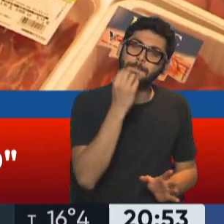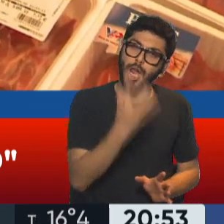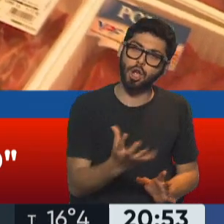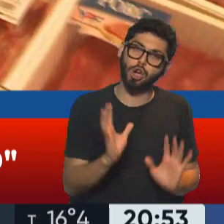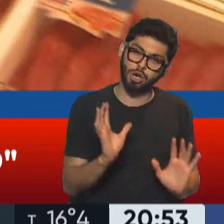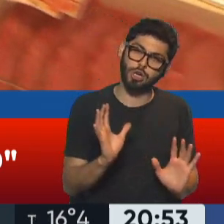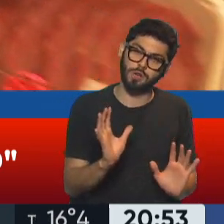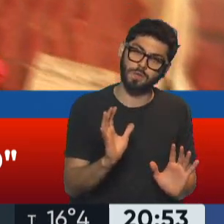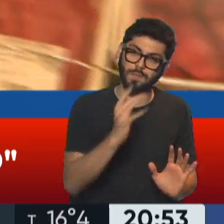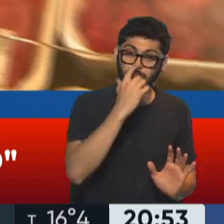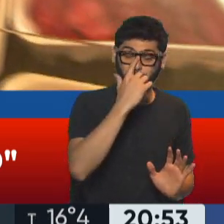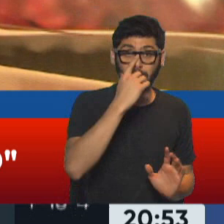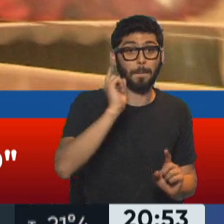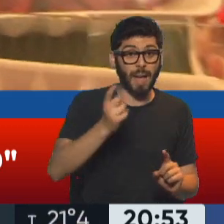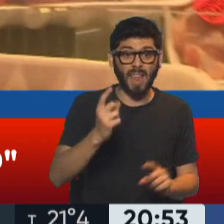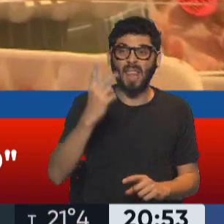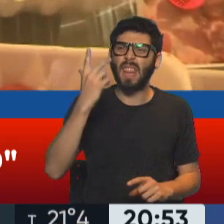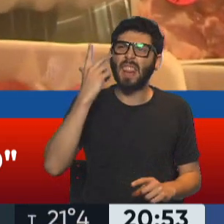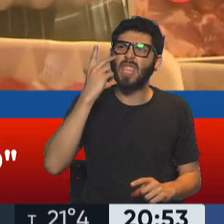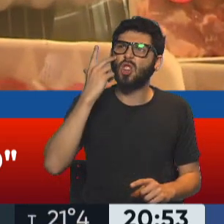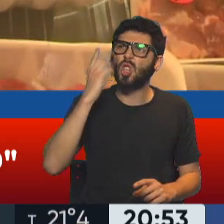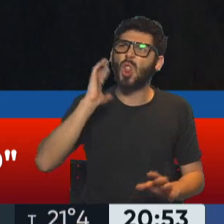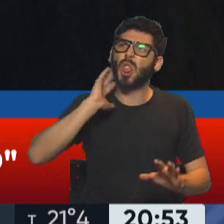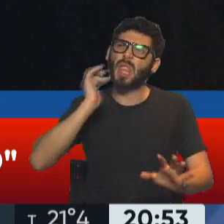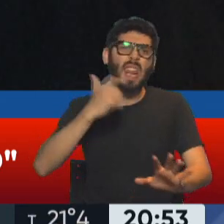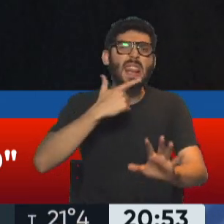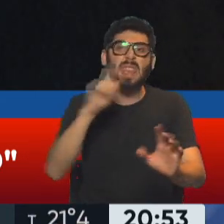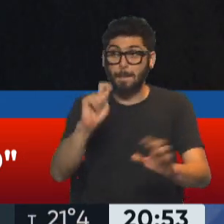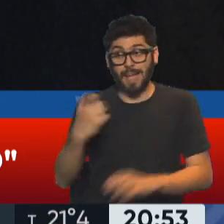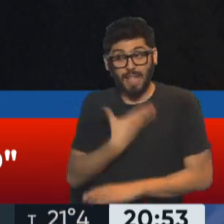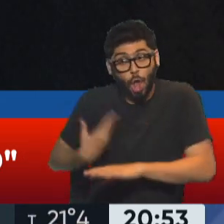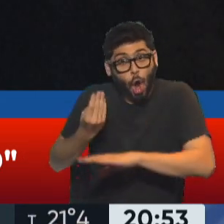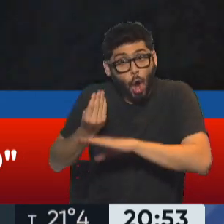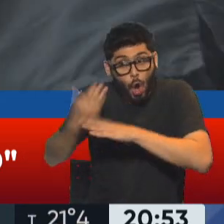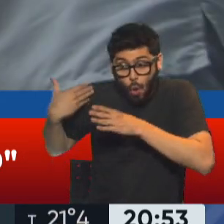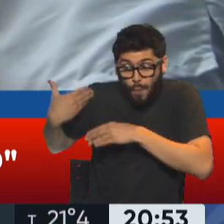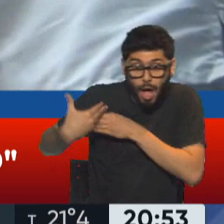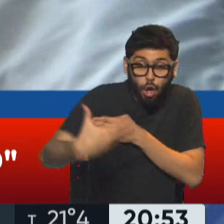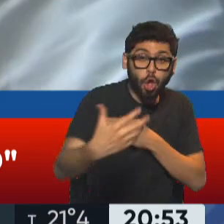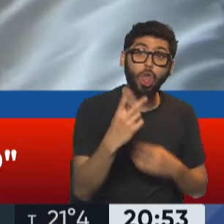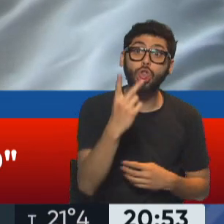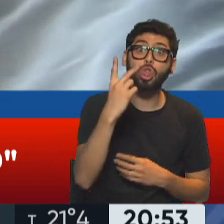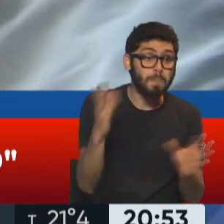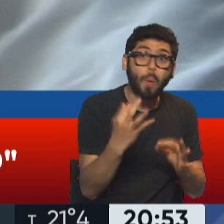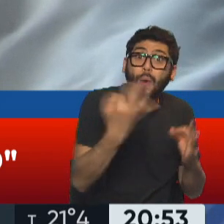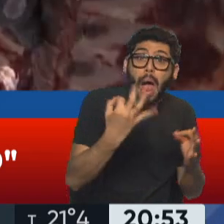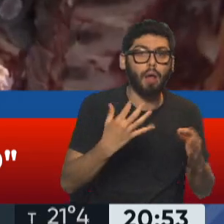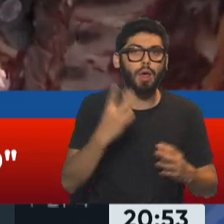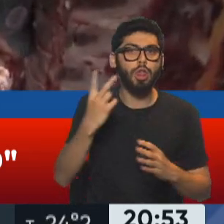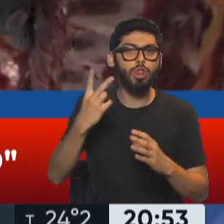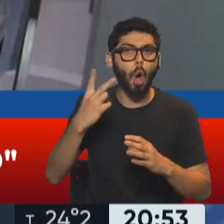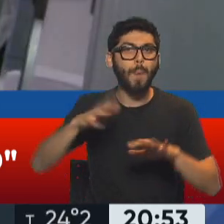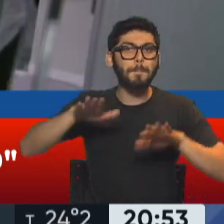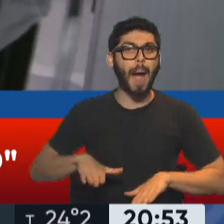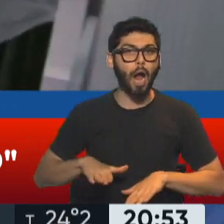impidió que durante los 18, 16, 17 meses que llevamos de gobierno, le hayan decretado 2 paros y 3 movilizaciones a